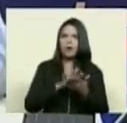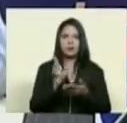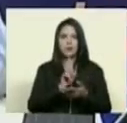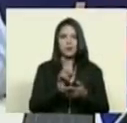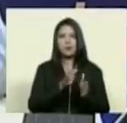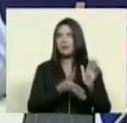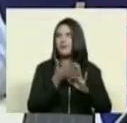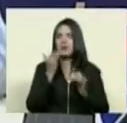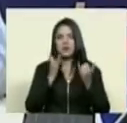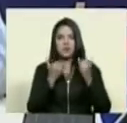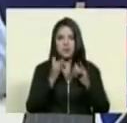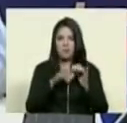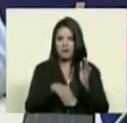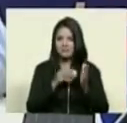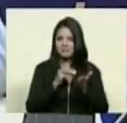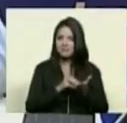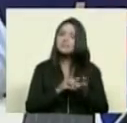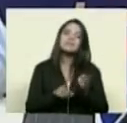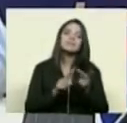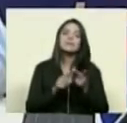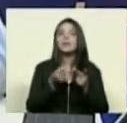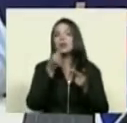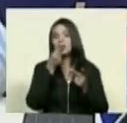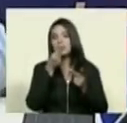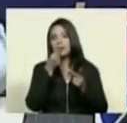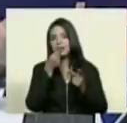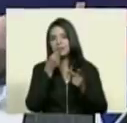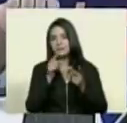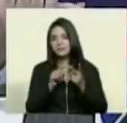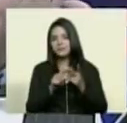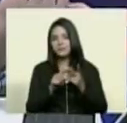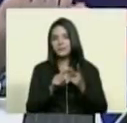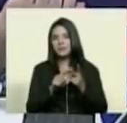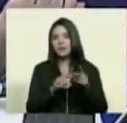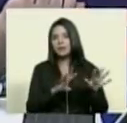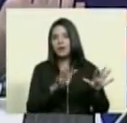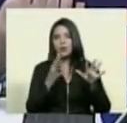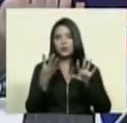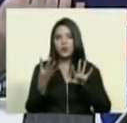parranda. Resucitó COPEI, de los nueve,